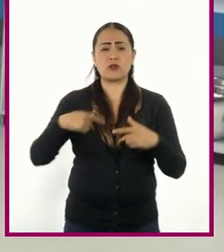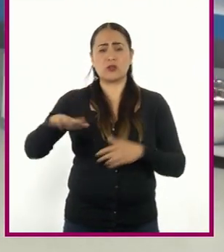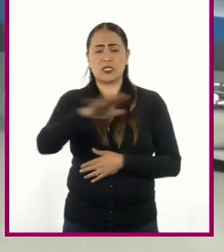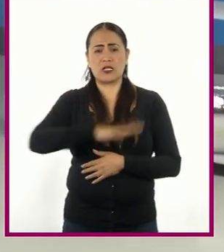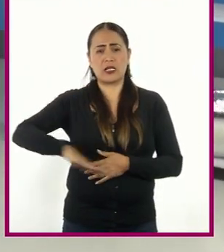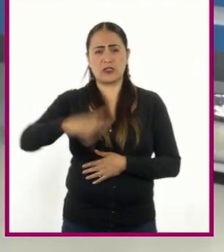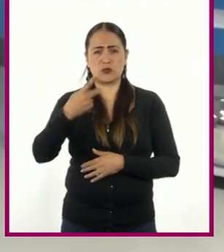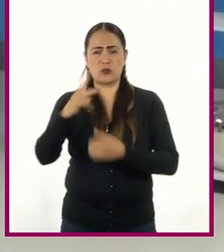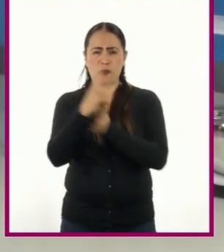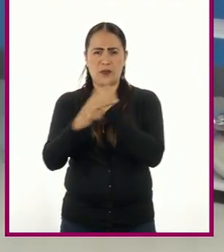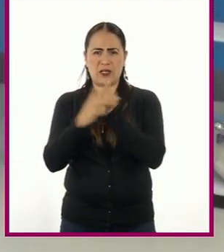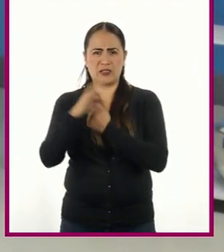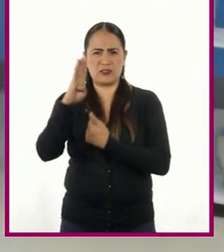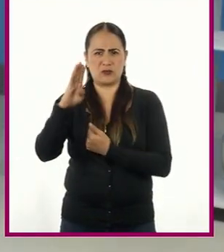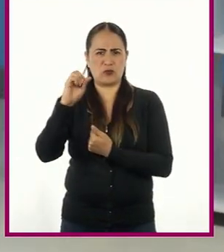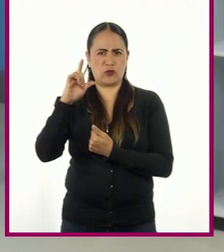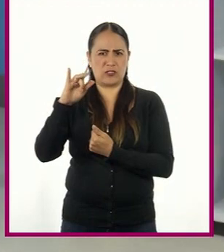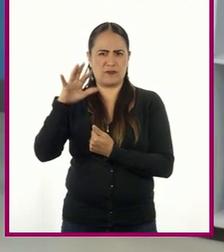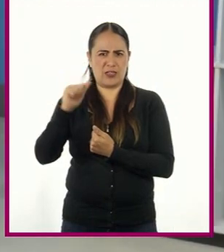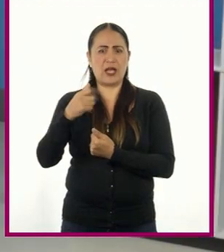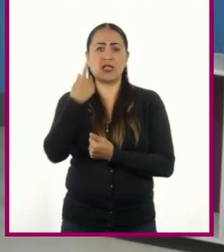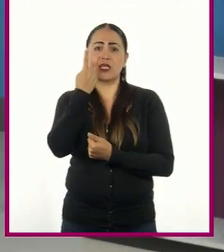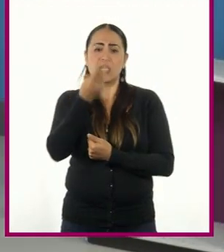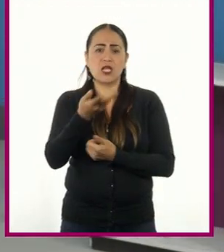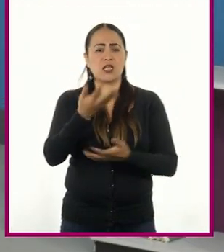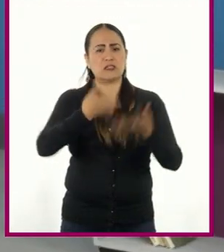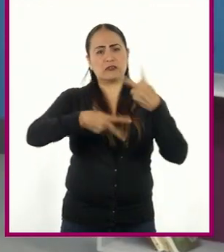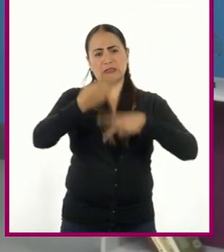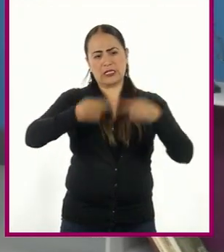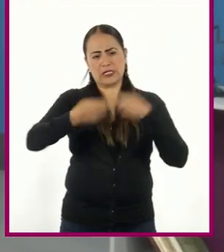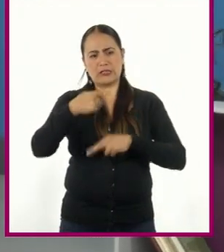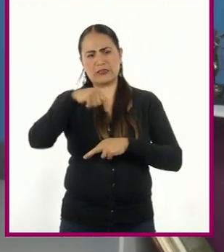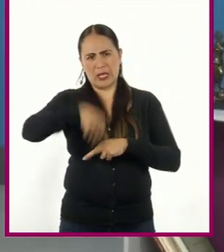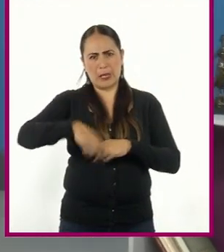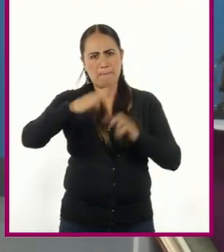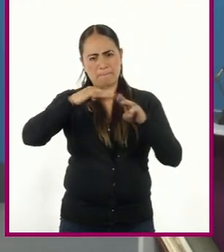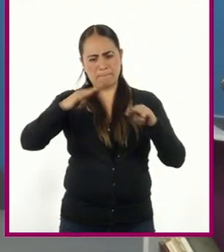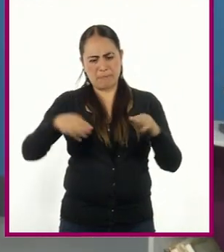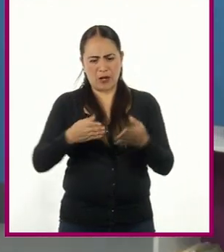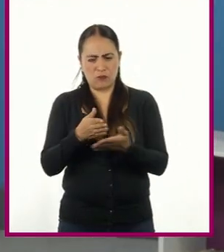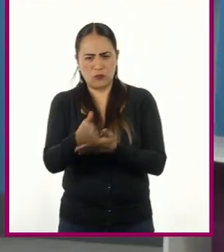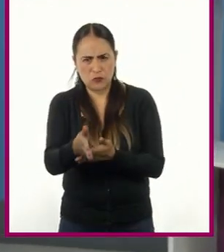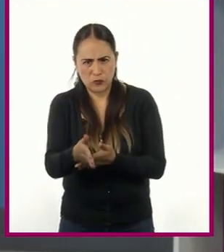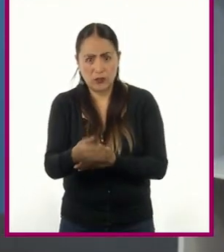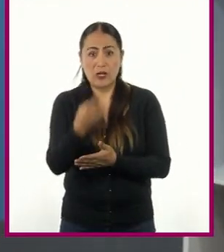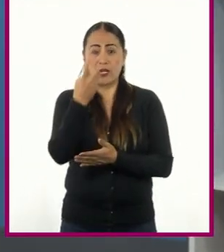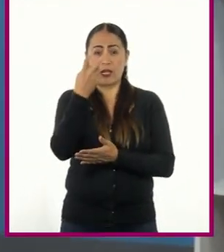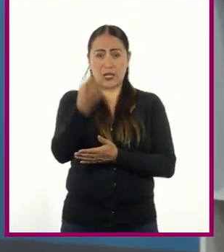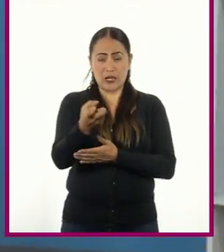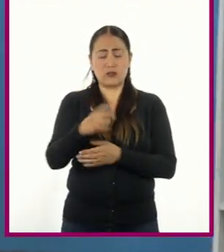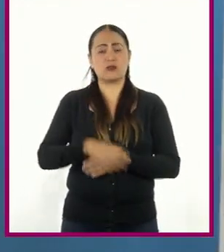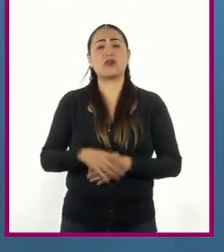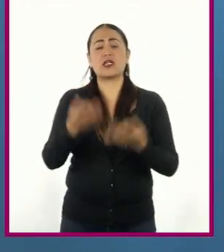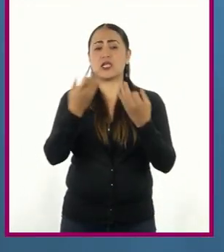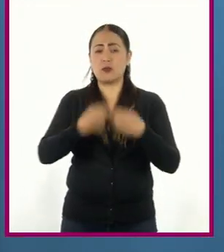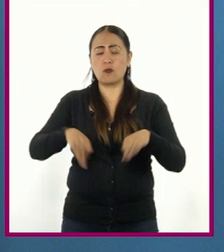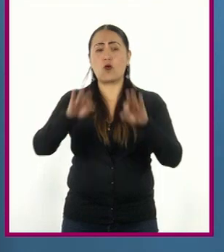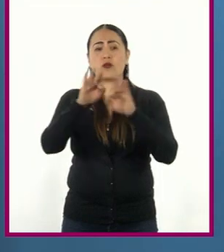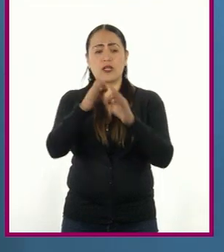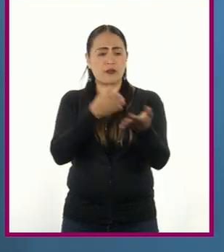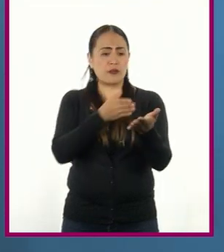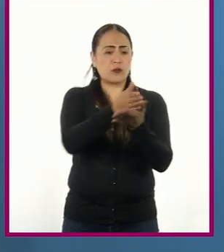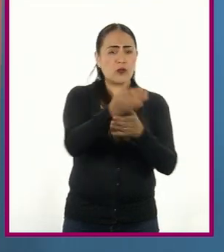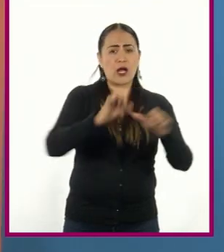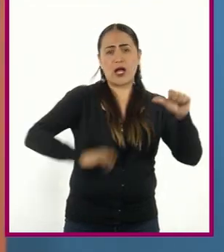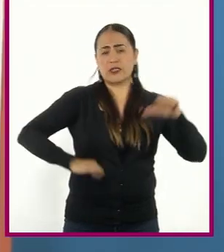siguen exigiendo a Chile la devolución de algunos territorios que le den salida al mar, pues esta le permitiría tener un importante acceso a las